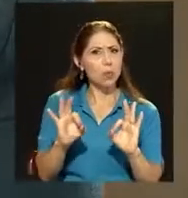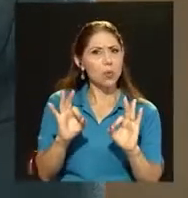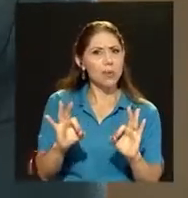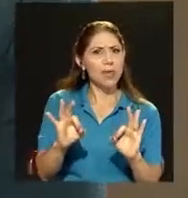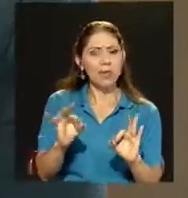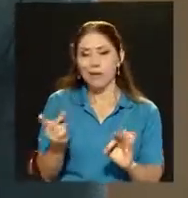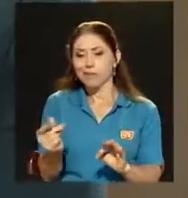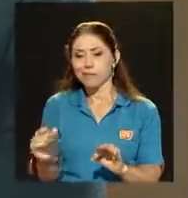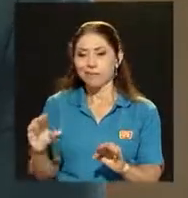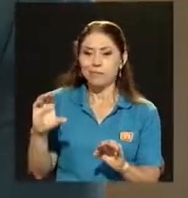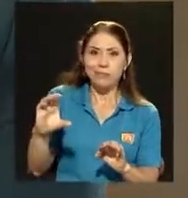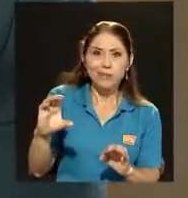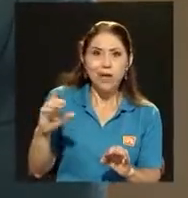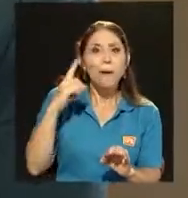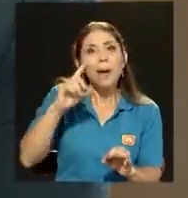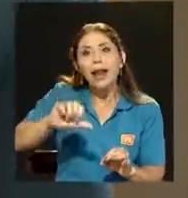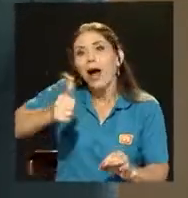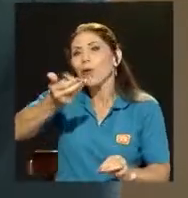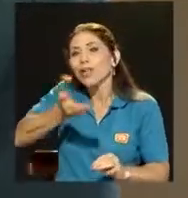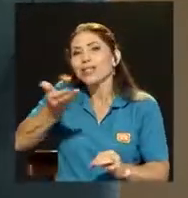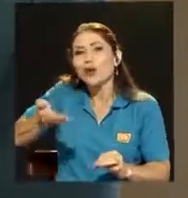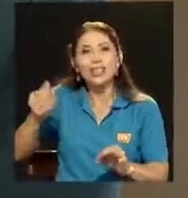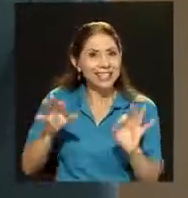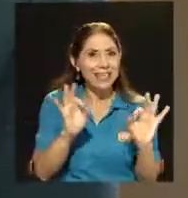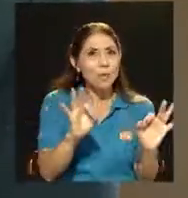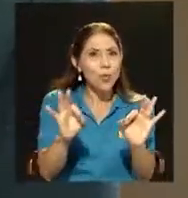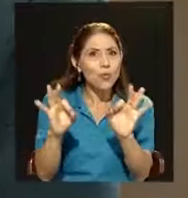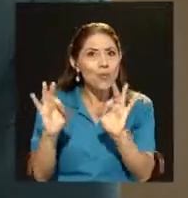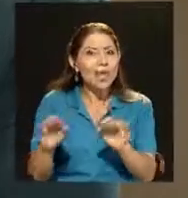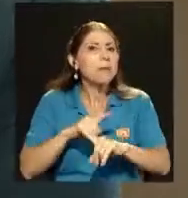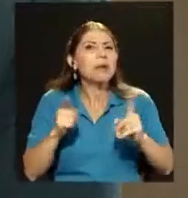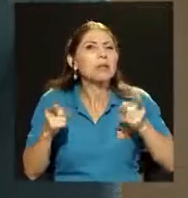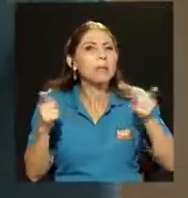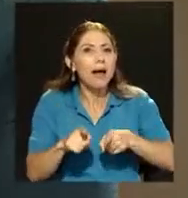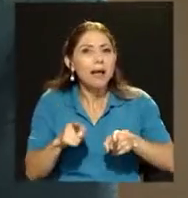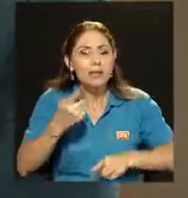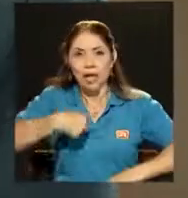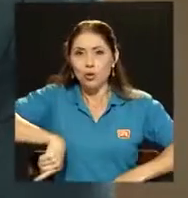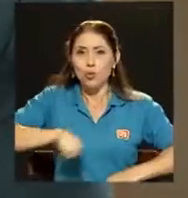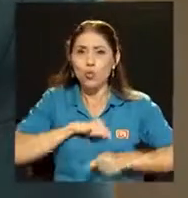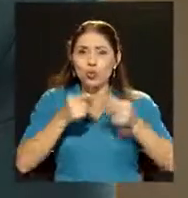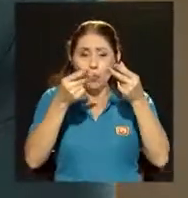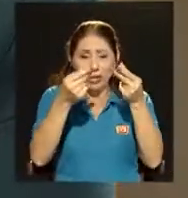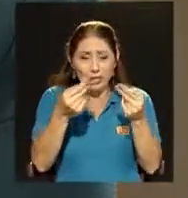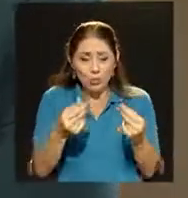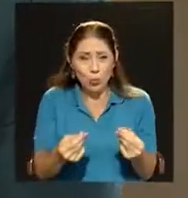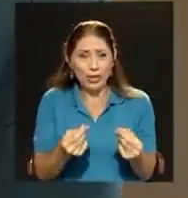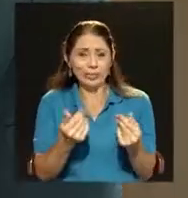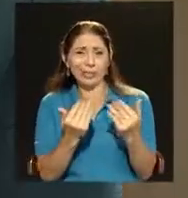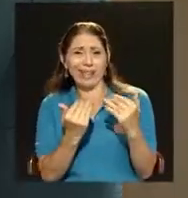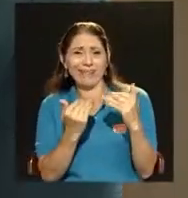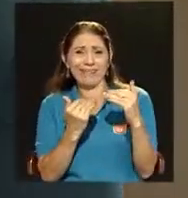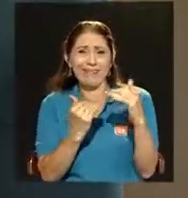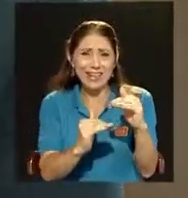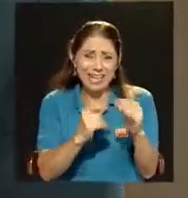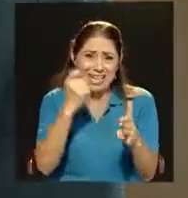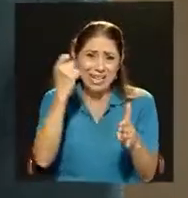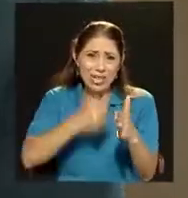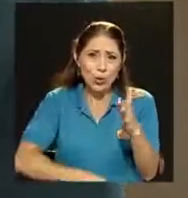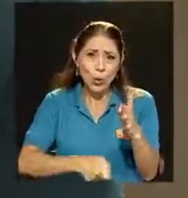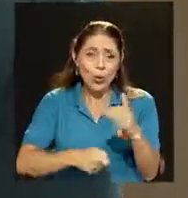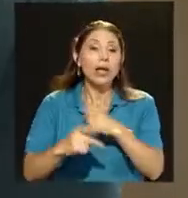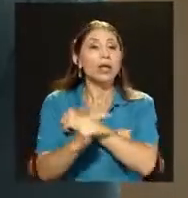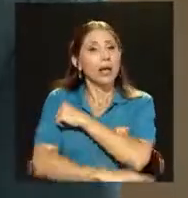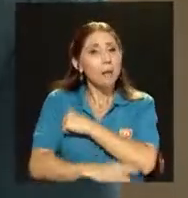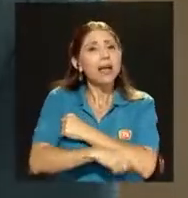cosas que están muy bien. El tema es que el presupuesto nuestro se ha vuelto tan rígido, ¿verdad?, que el país debería darse